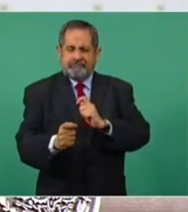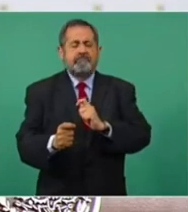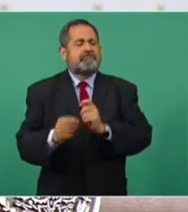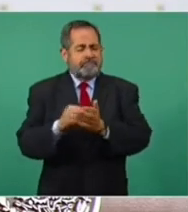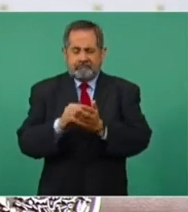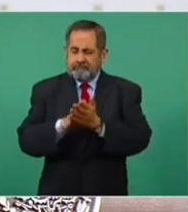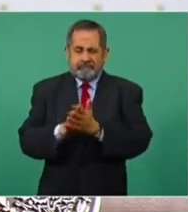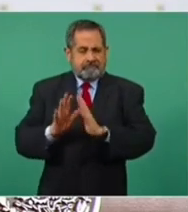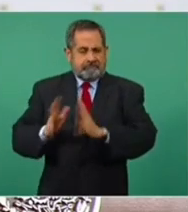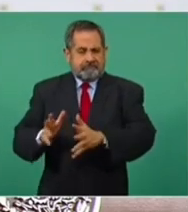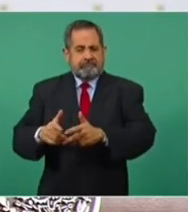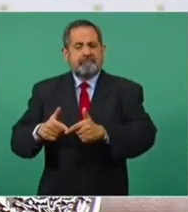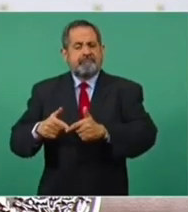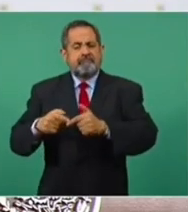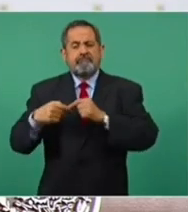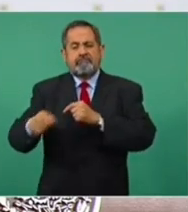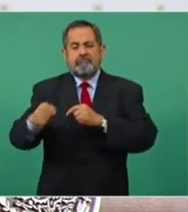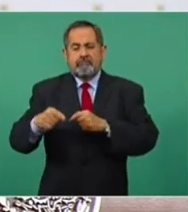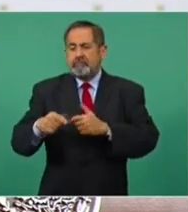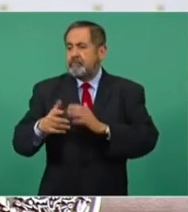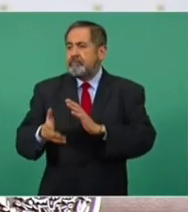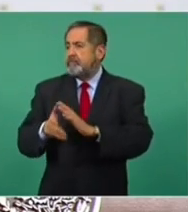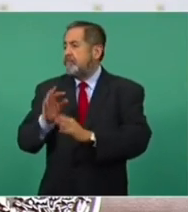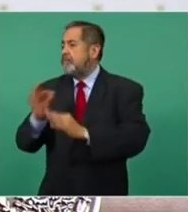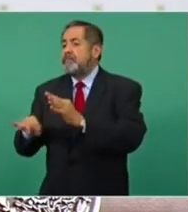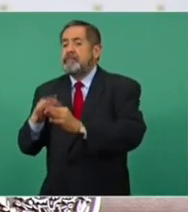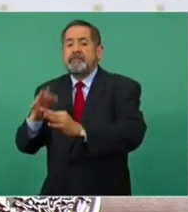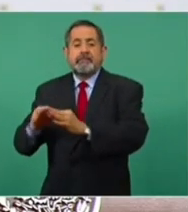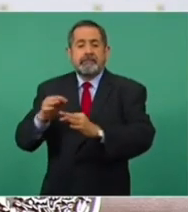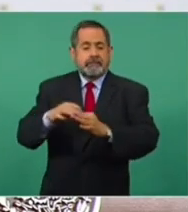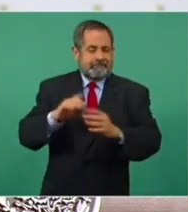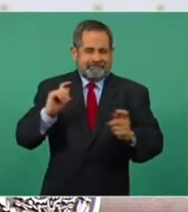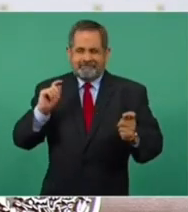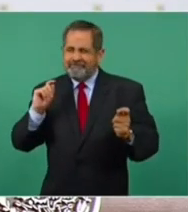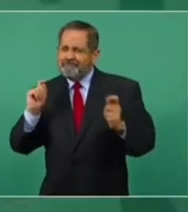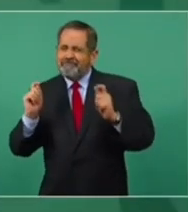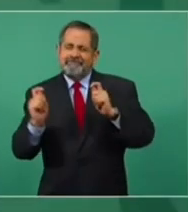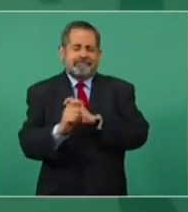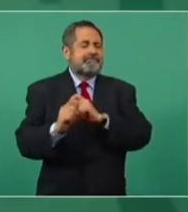prácticamente consumada la obra de transformación.